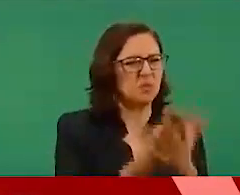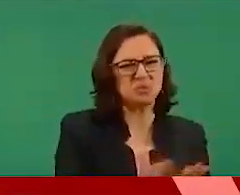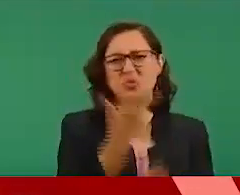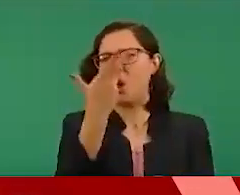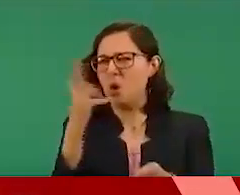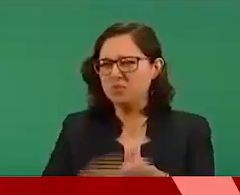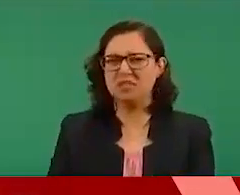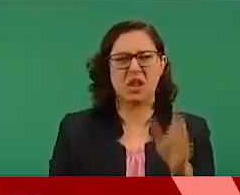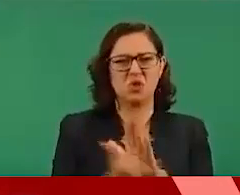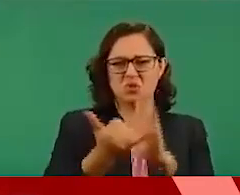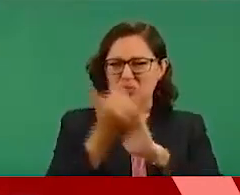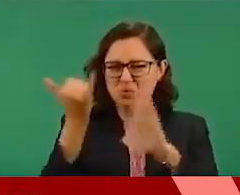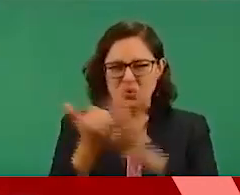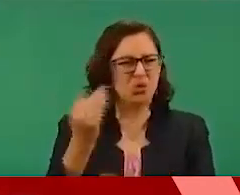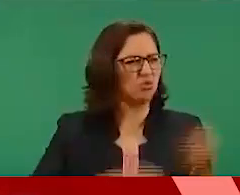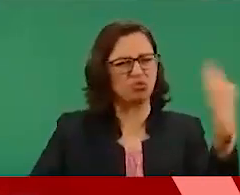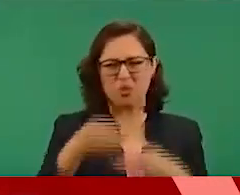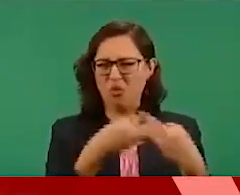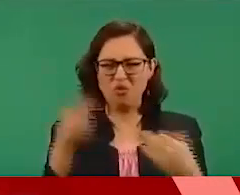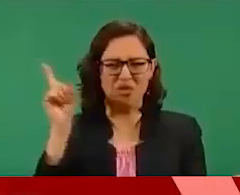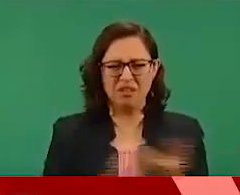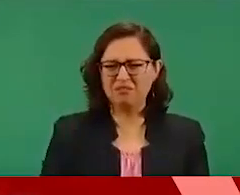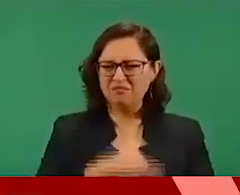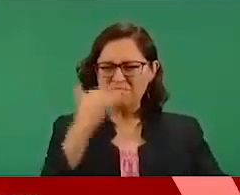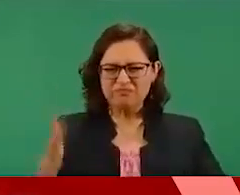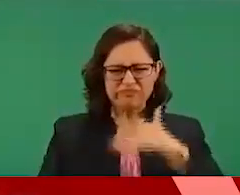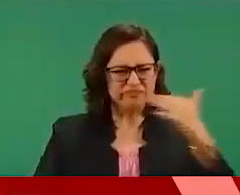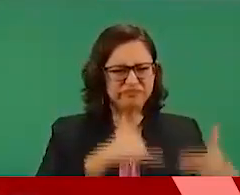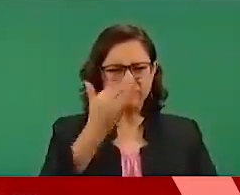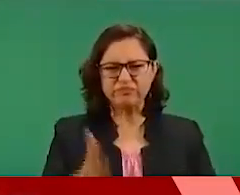de hospitales, en todo.